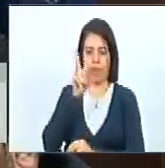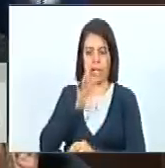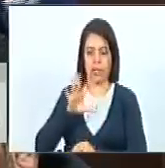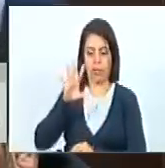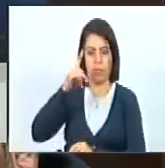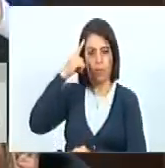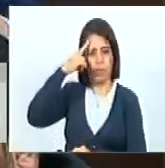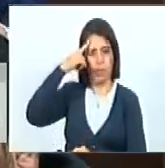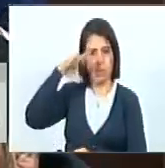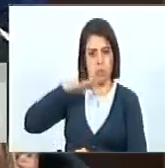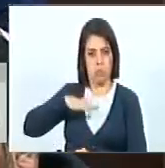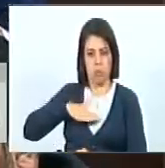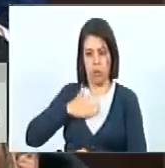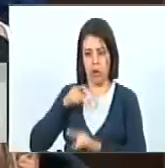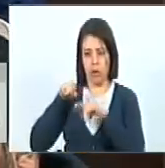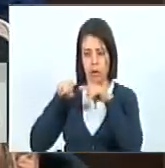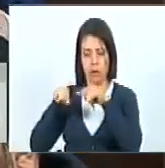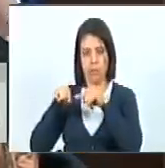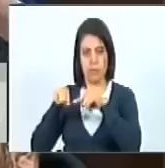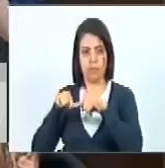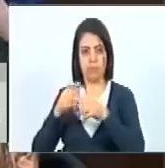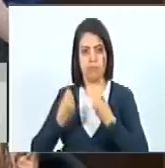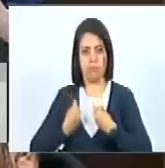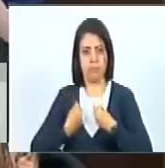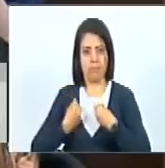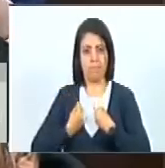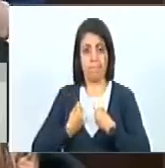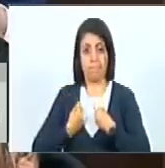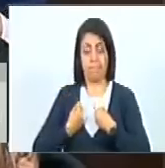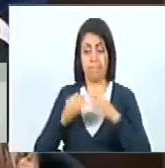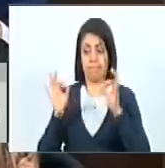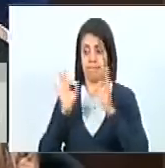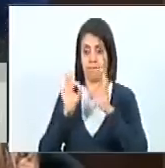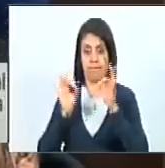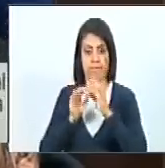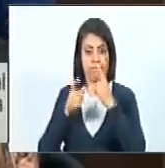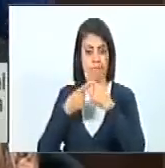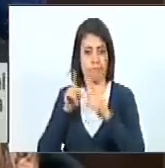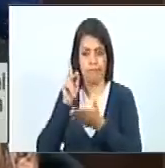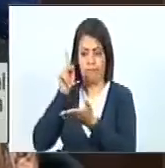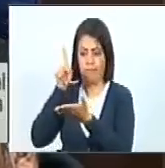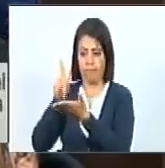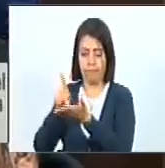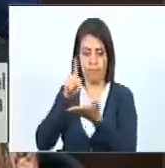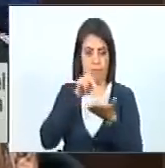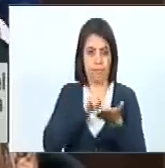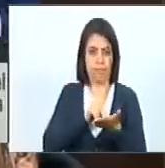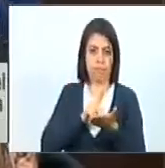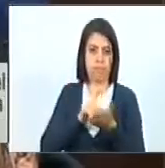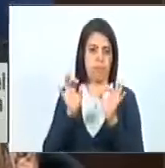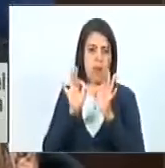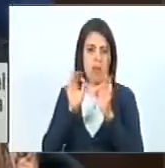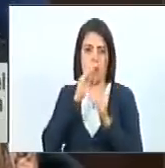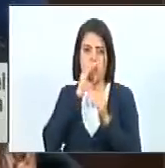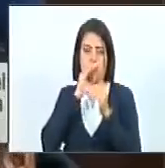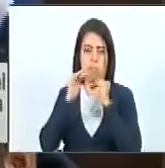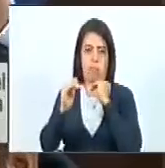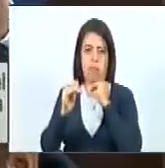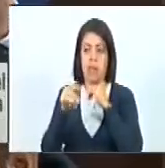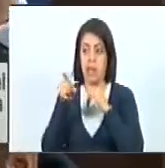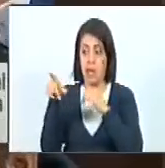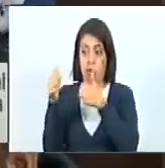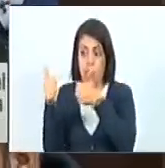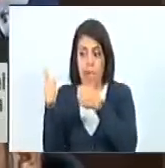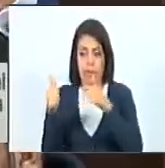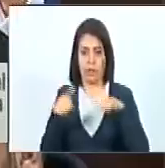creyendo que se podía vivir sin que nosotros fuéramos parte de ellos. Ni le fue bien a